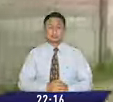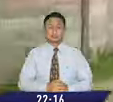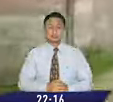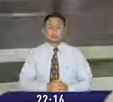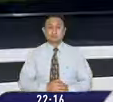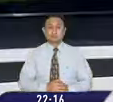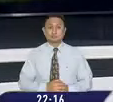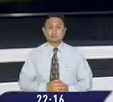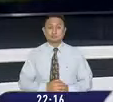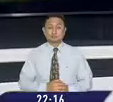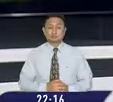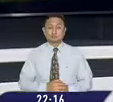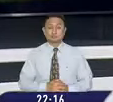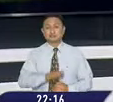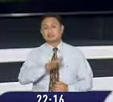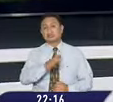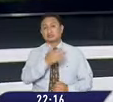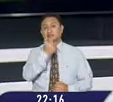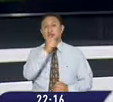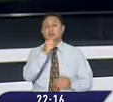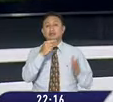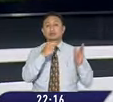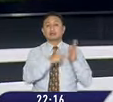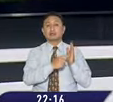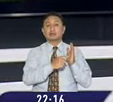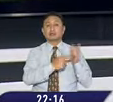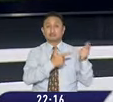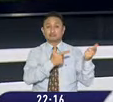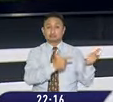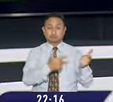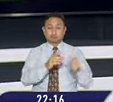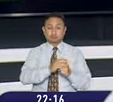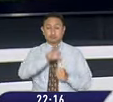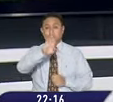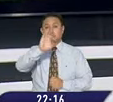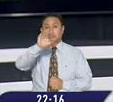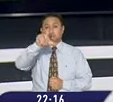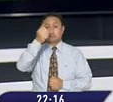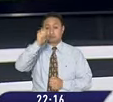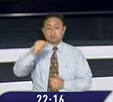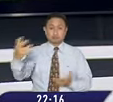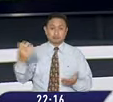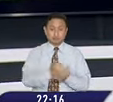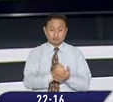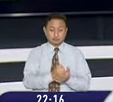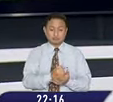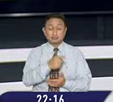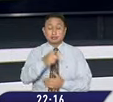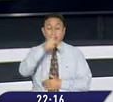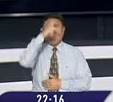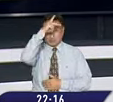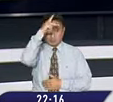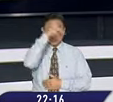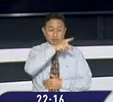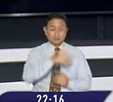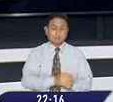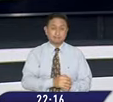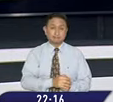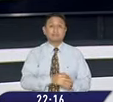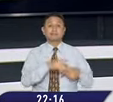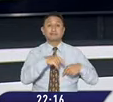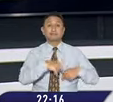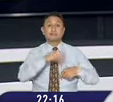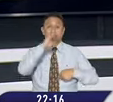Jaramillo. Al menos 10.000 municiones se han decomisado en lo que va del año en la frontera con el Perú, que según información